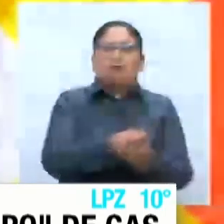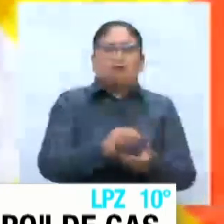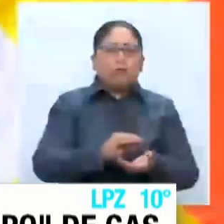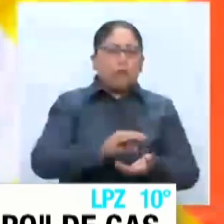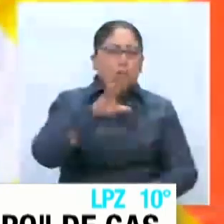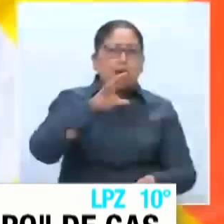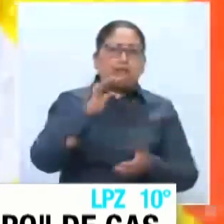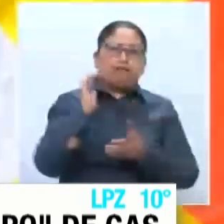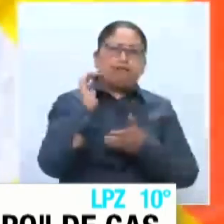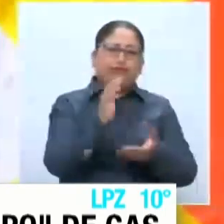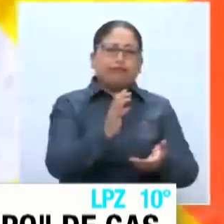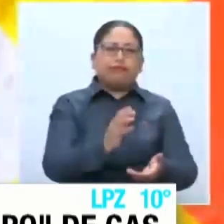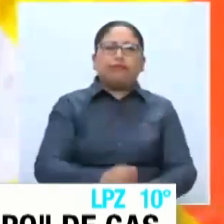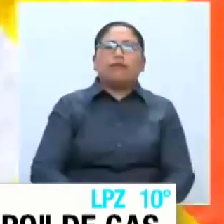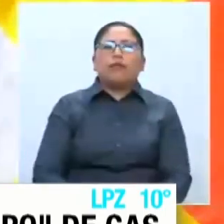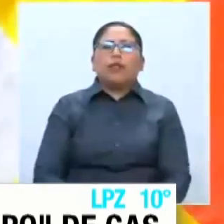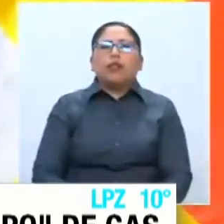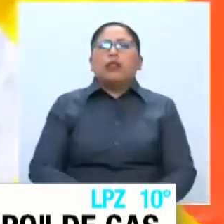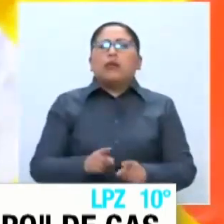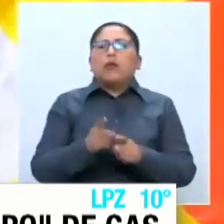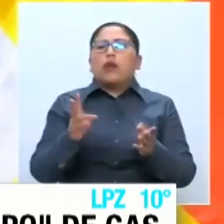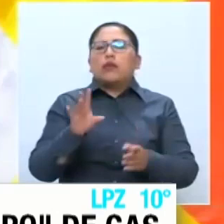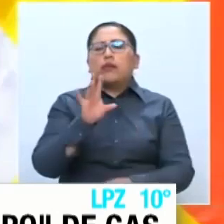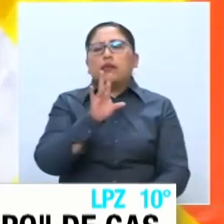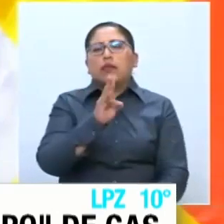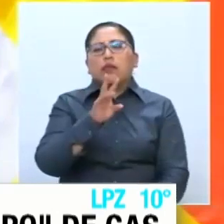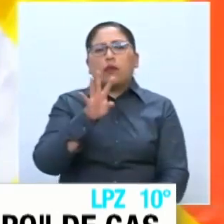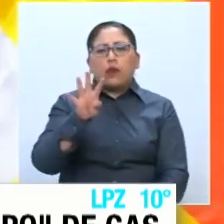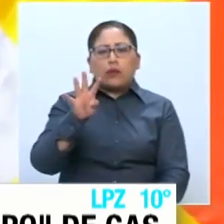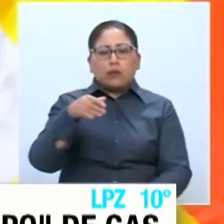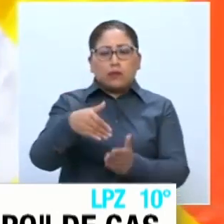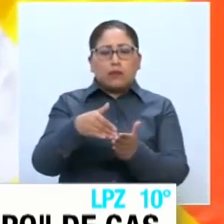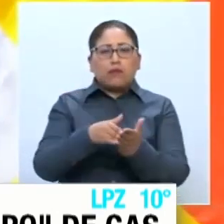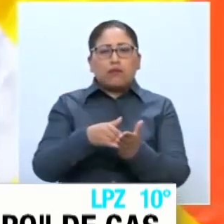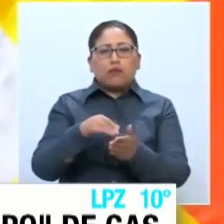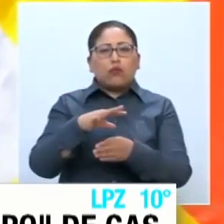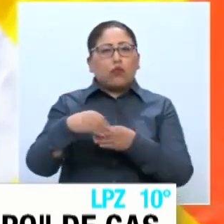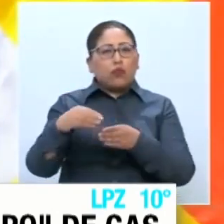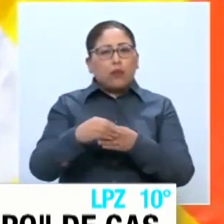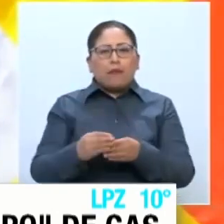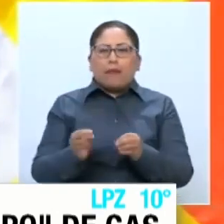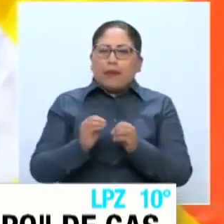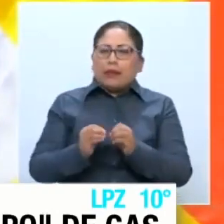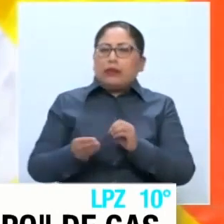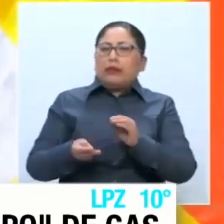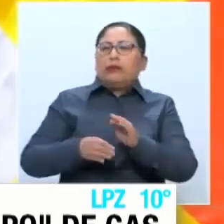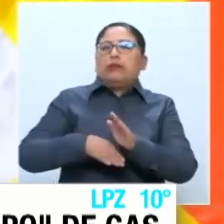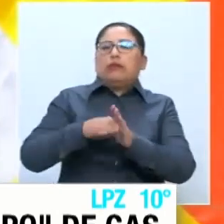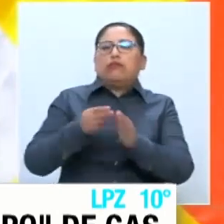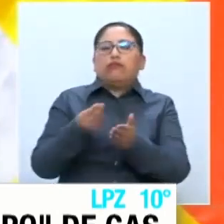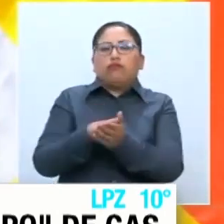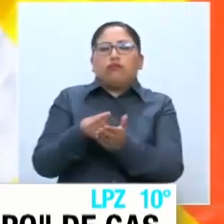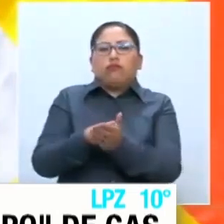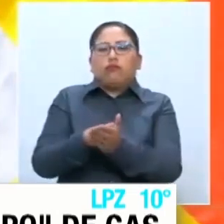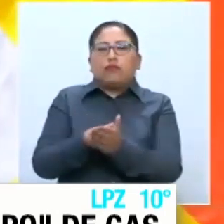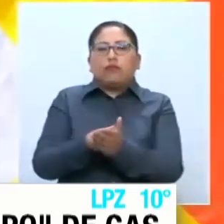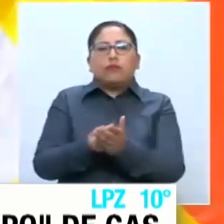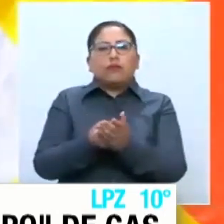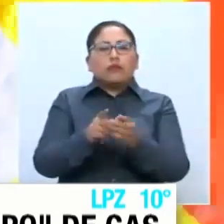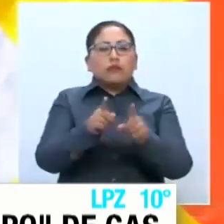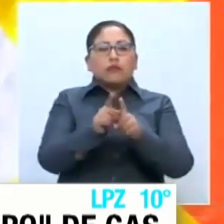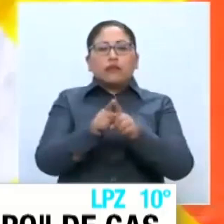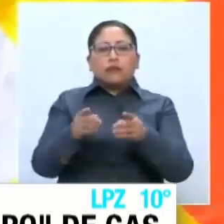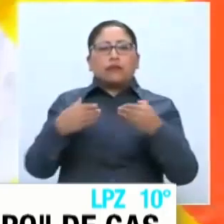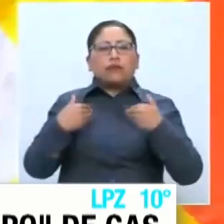Se ha invertido como 74 millones de dólares y todavía está, por supuesto, en fase